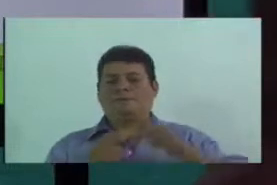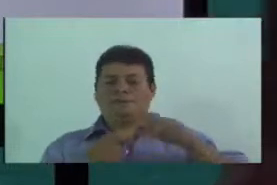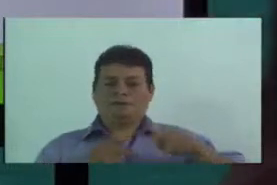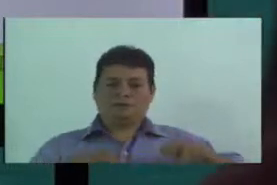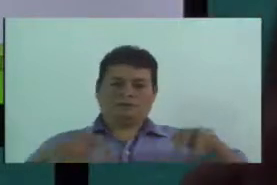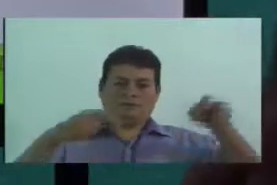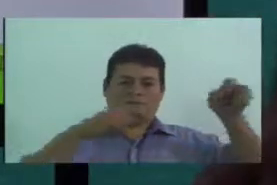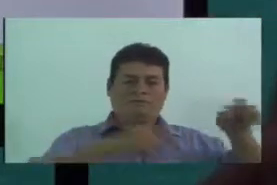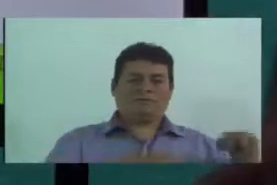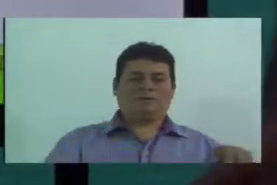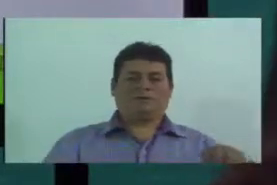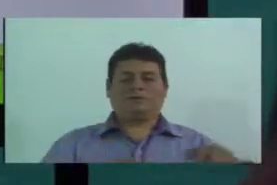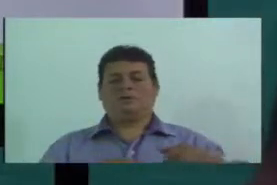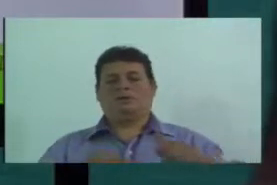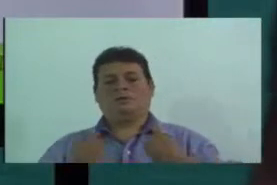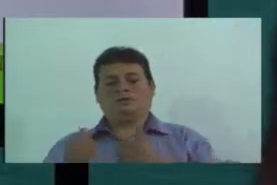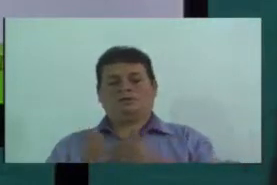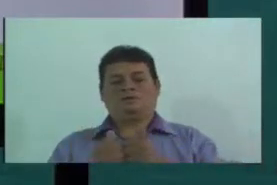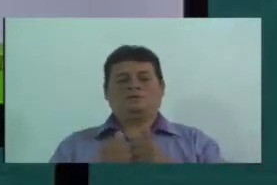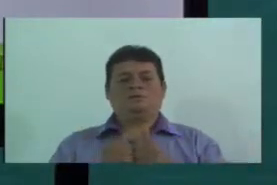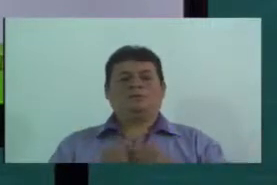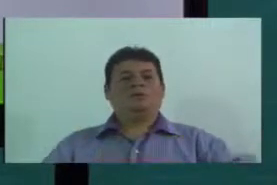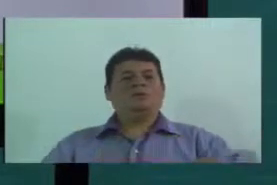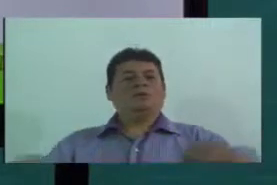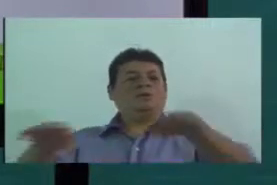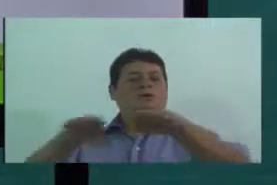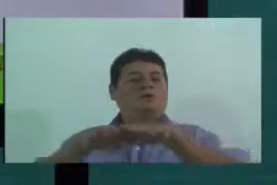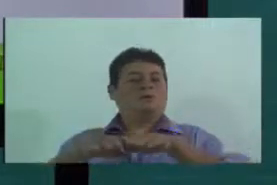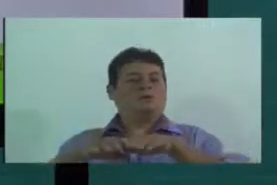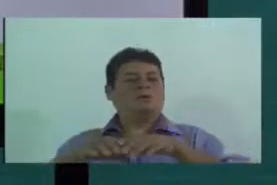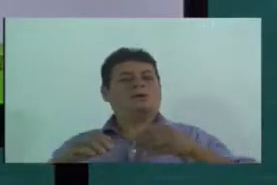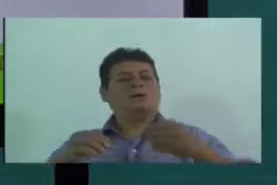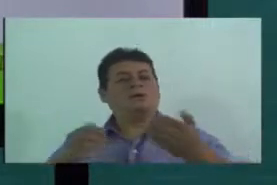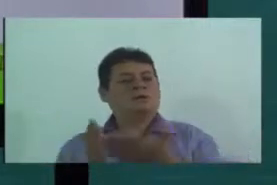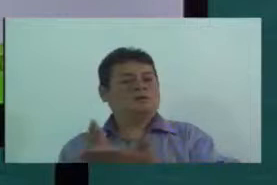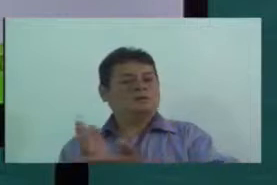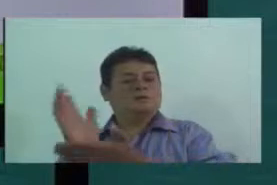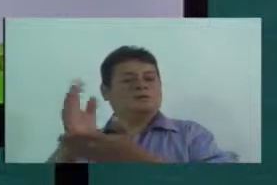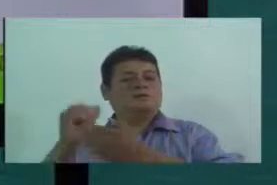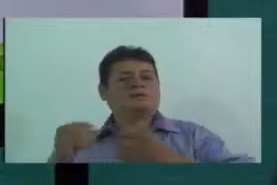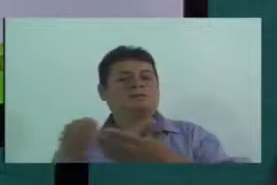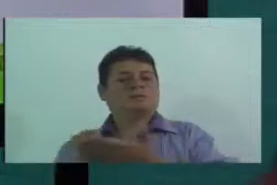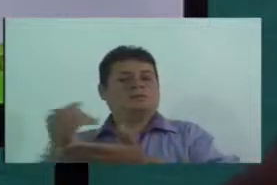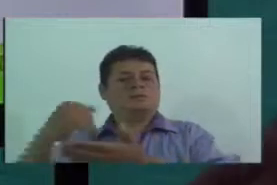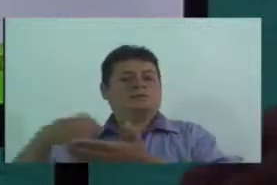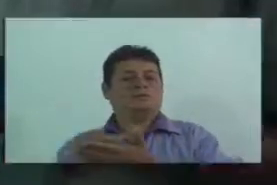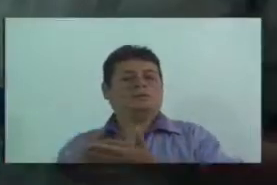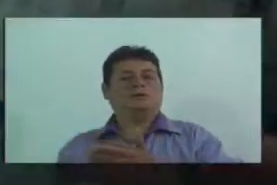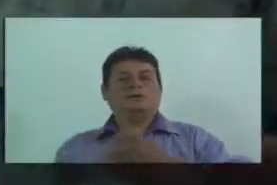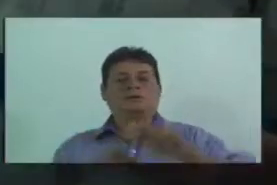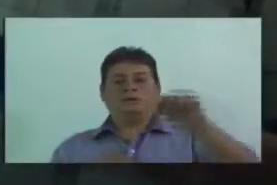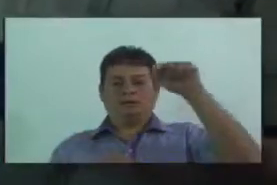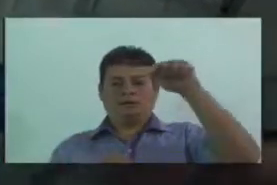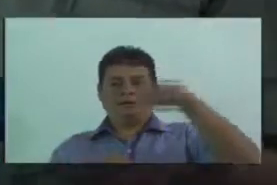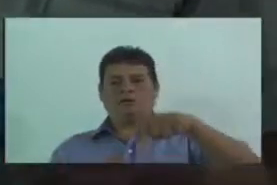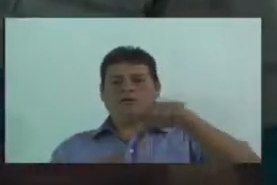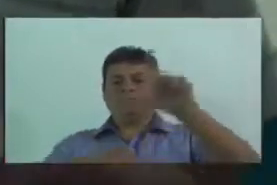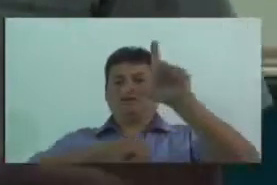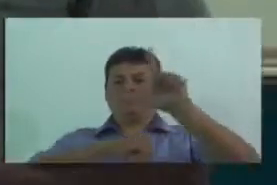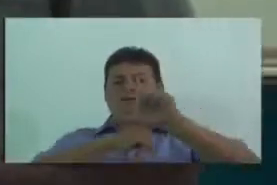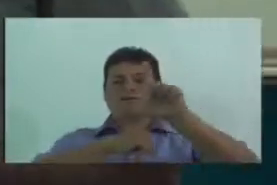pirapire. O jasa poná acerté, o pavabé, joga mime, taba, guarambare.